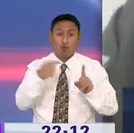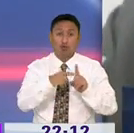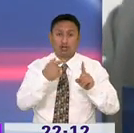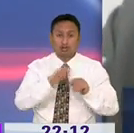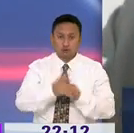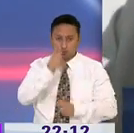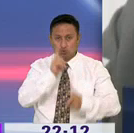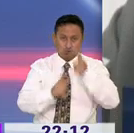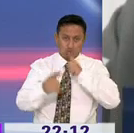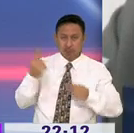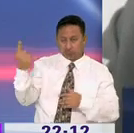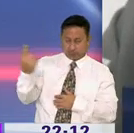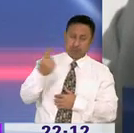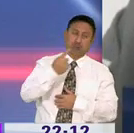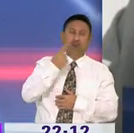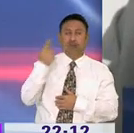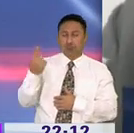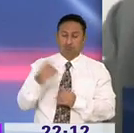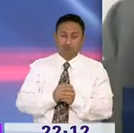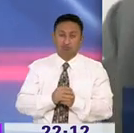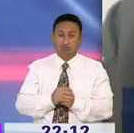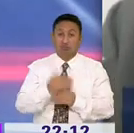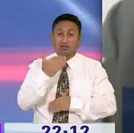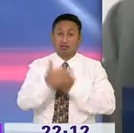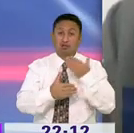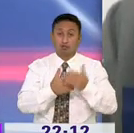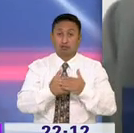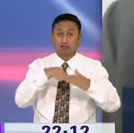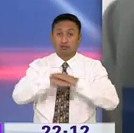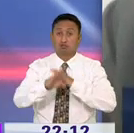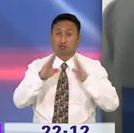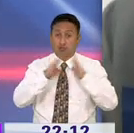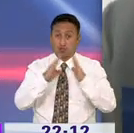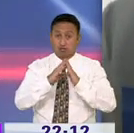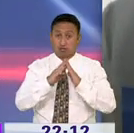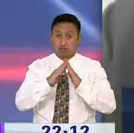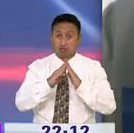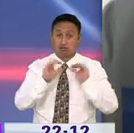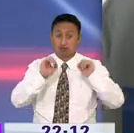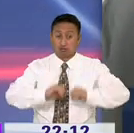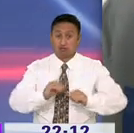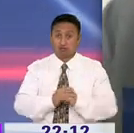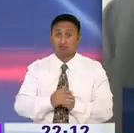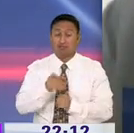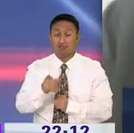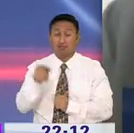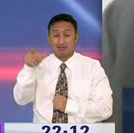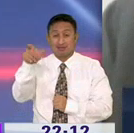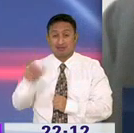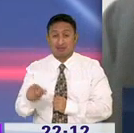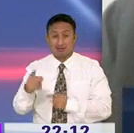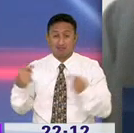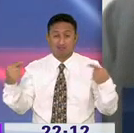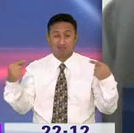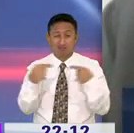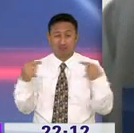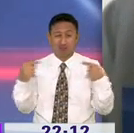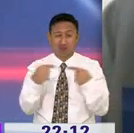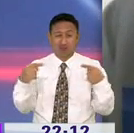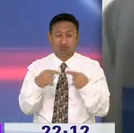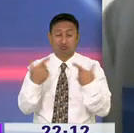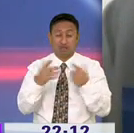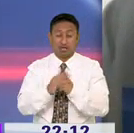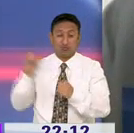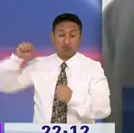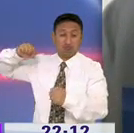bebidas alcohólicas. Posterior a ello, al llegar a su domicilio, habría tenido una discusión, una pelea donde hubo ya